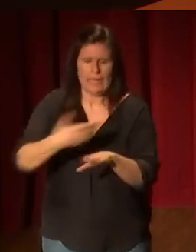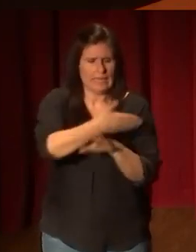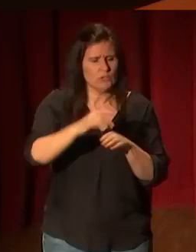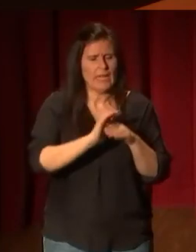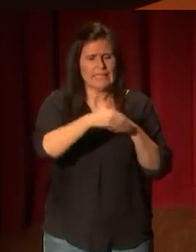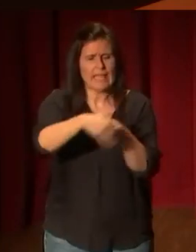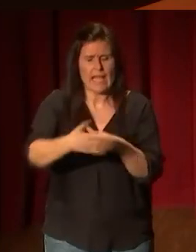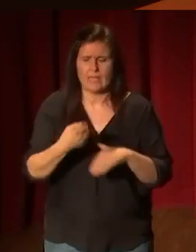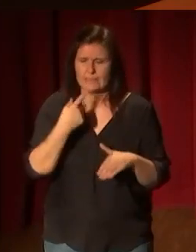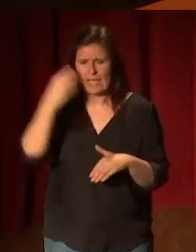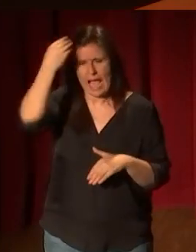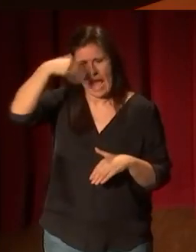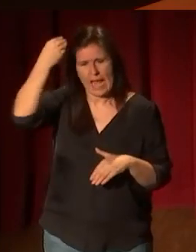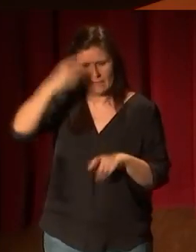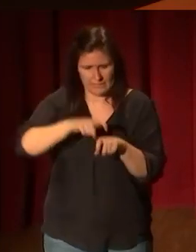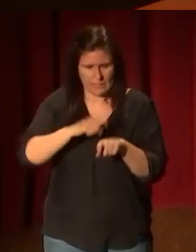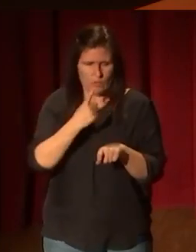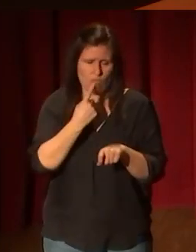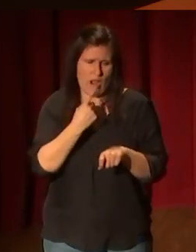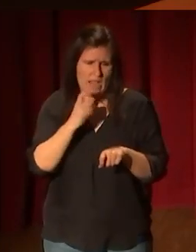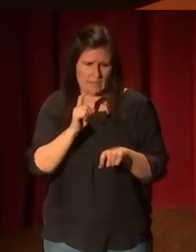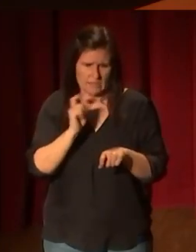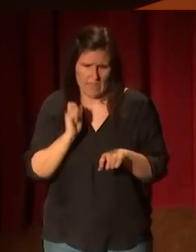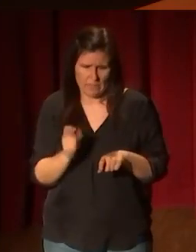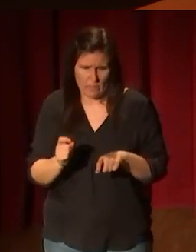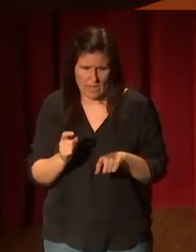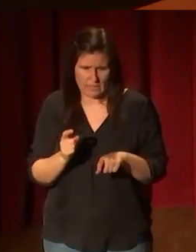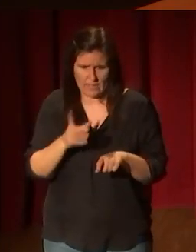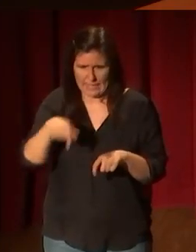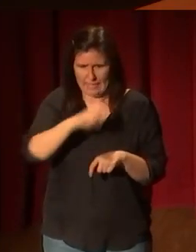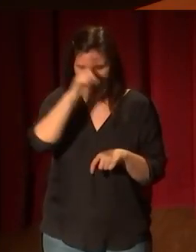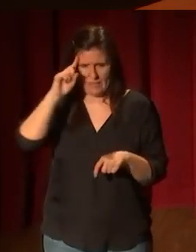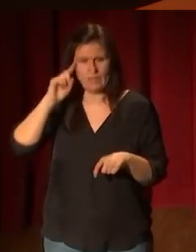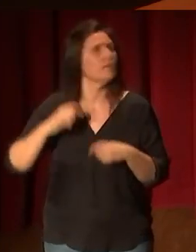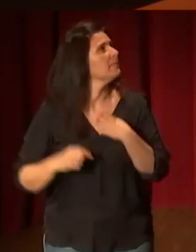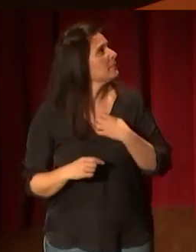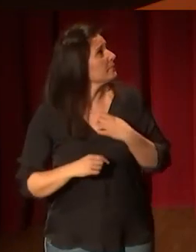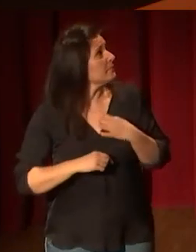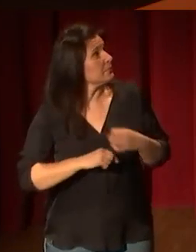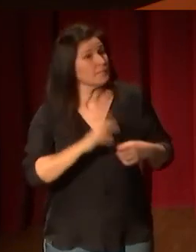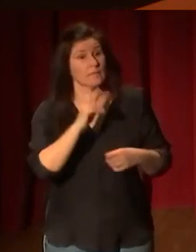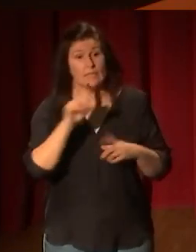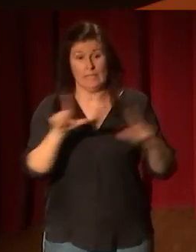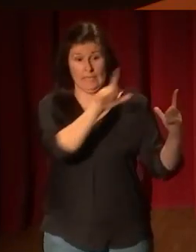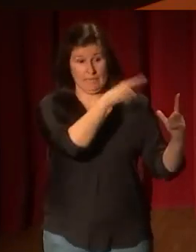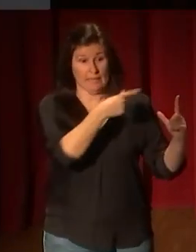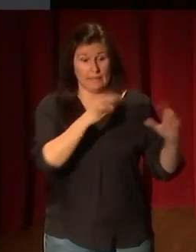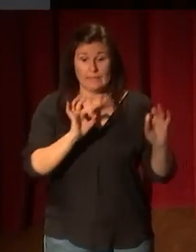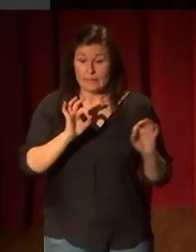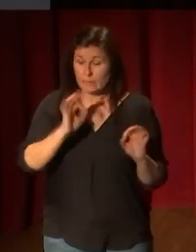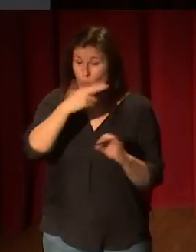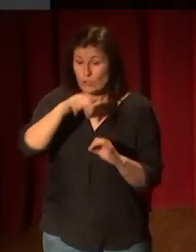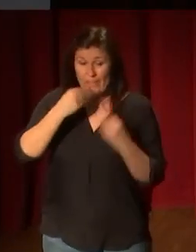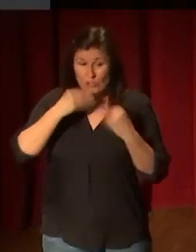que encontramos habitualmente en en madrid- la imagen que les presento del museo de historia